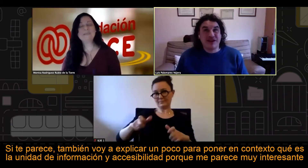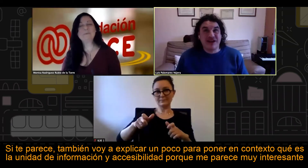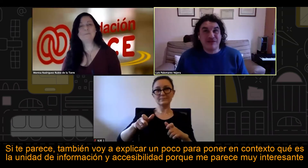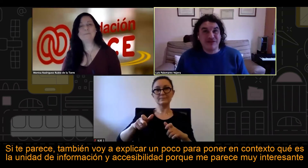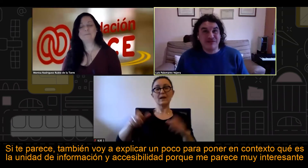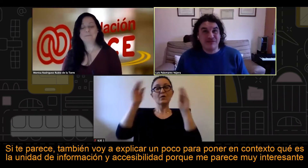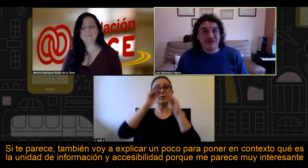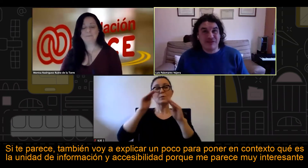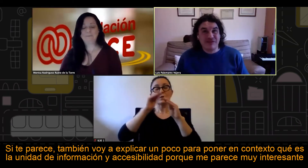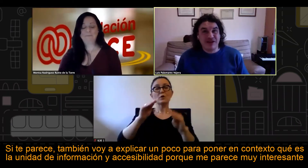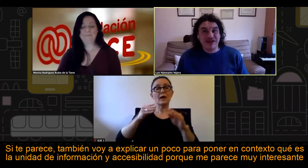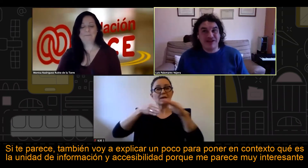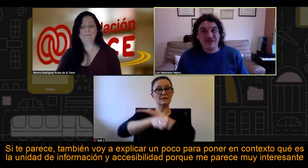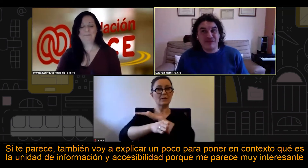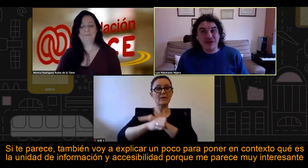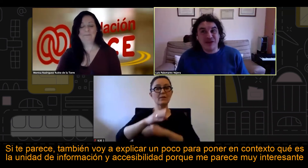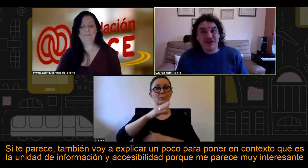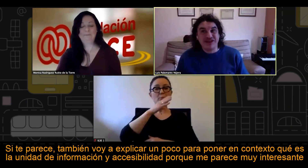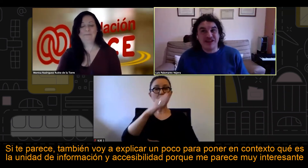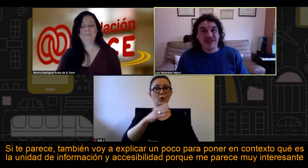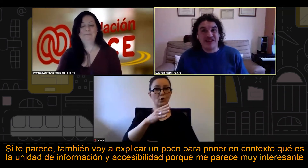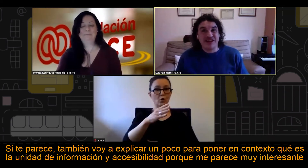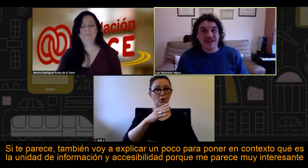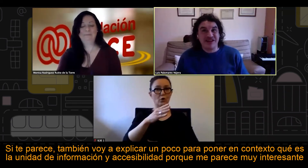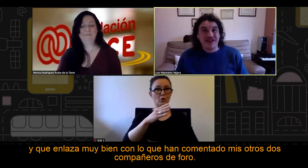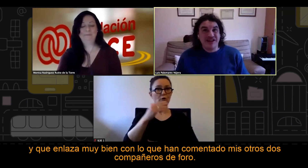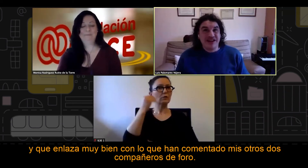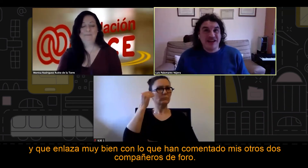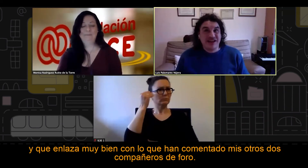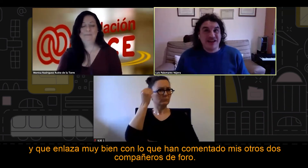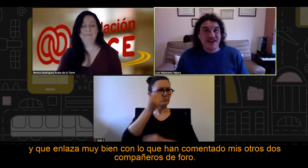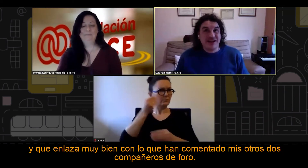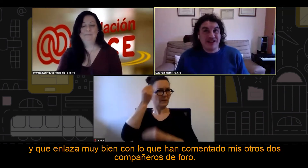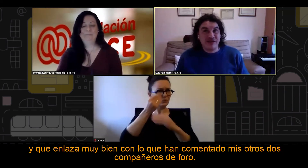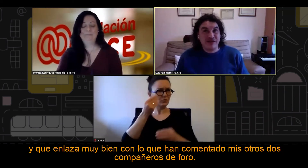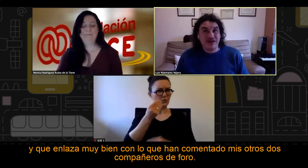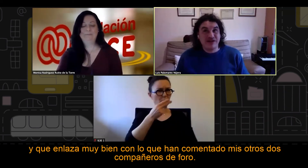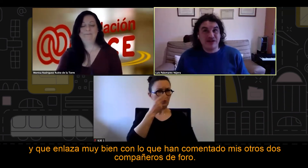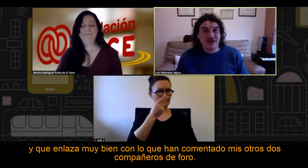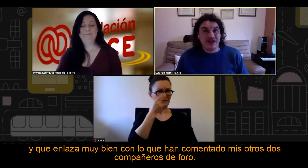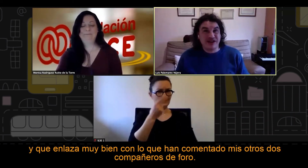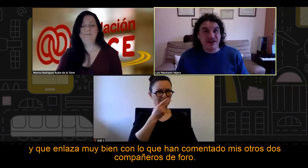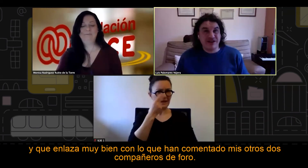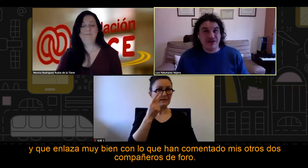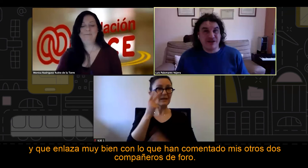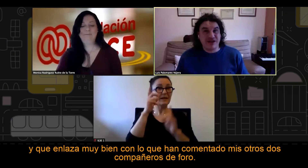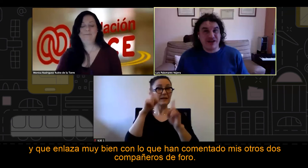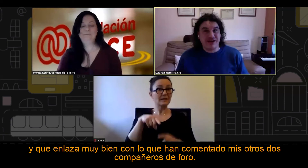porque además me parece muy interesante y que enlaza muy bien con lo